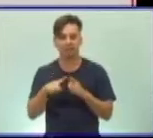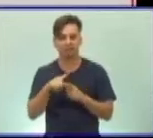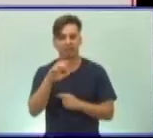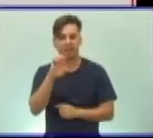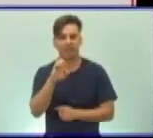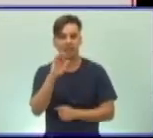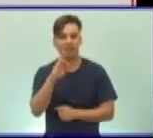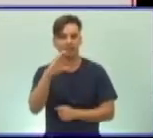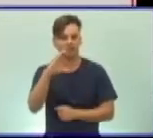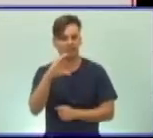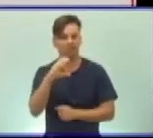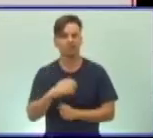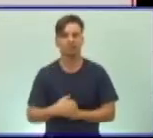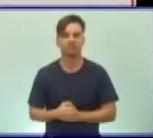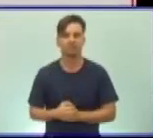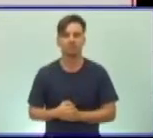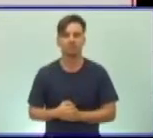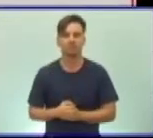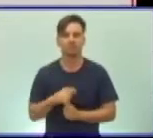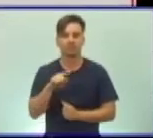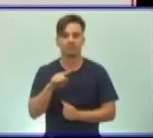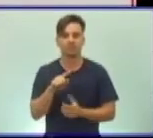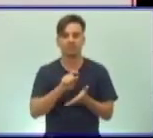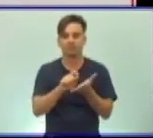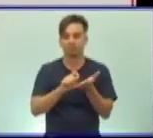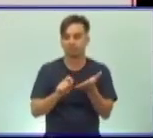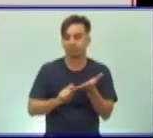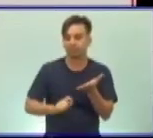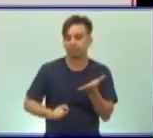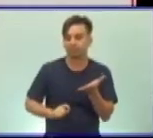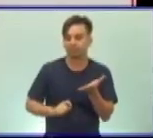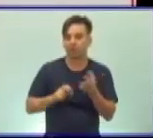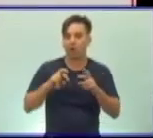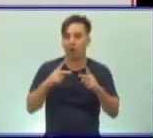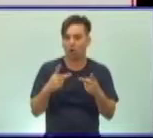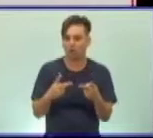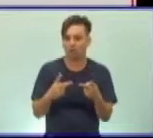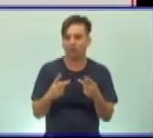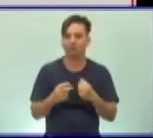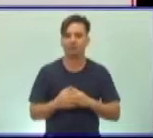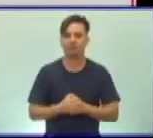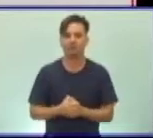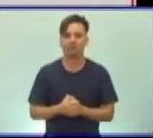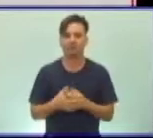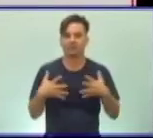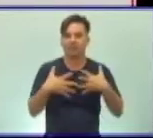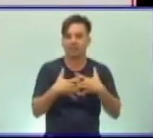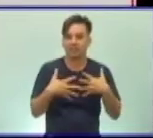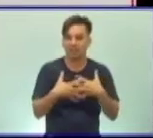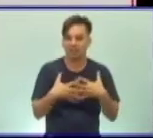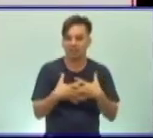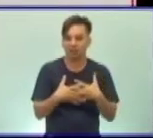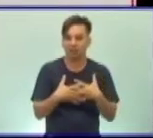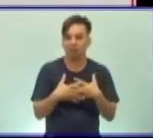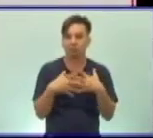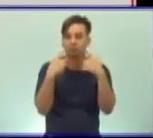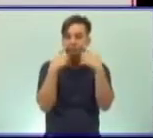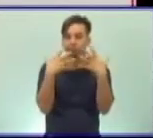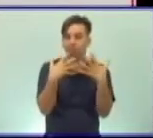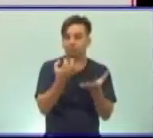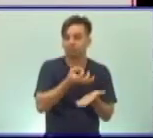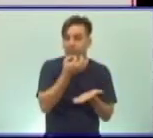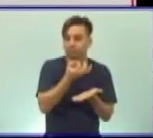EFC. Vamos entonces a escribir de nuevo esta relación, luego su